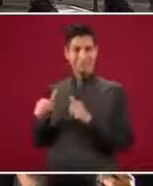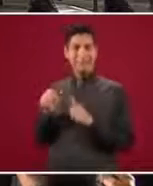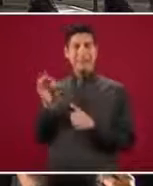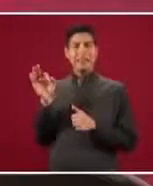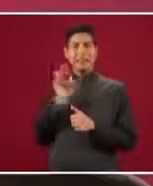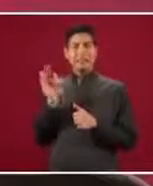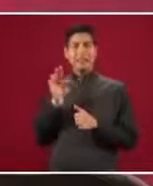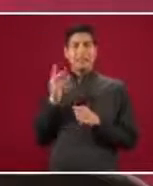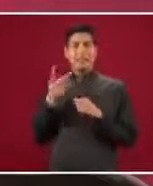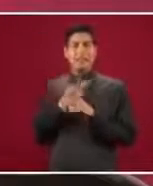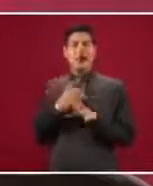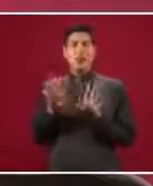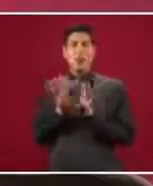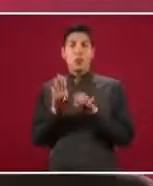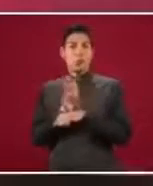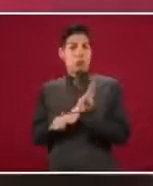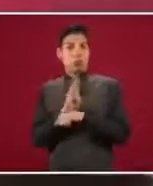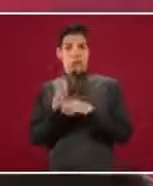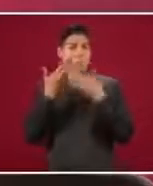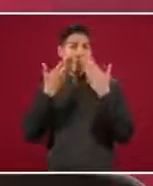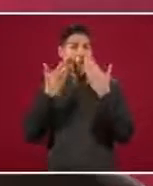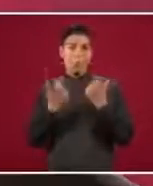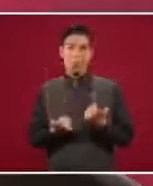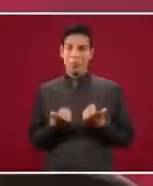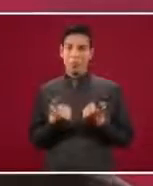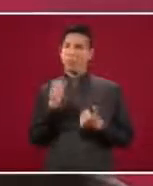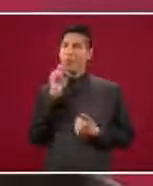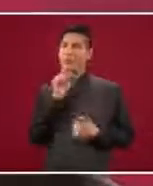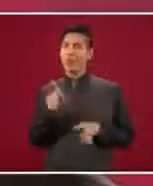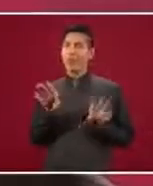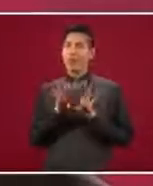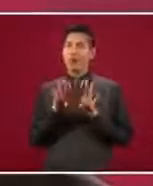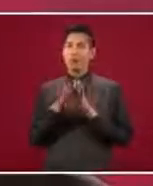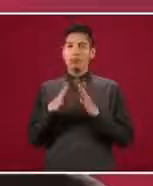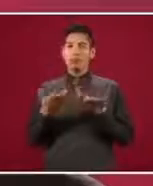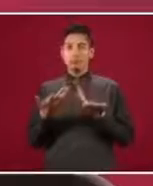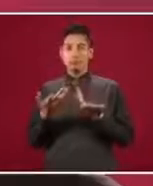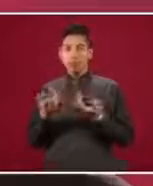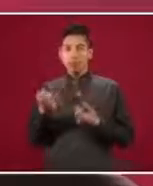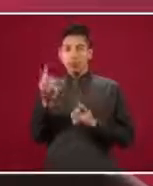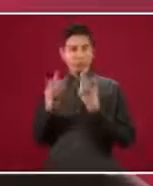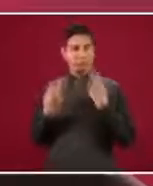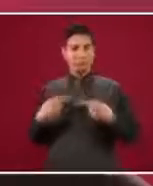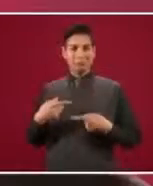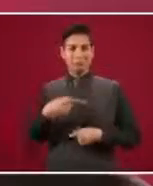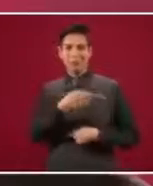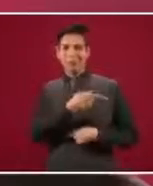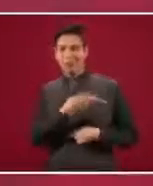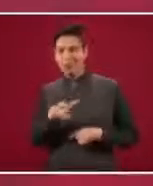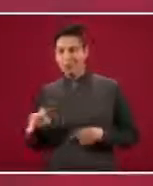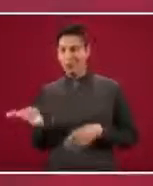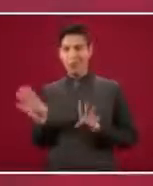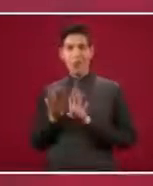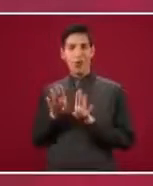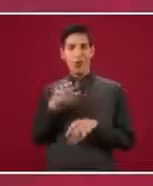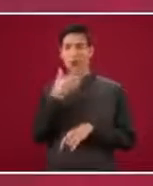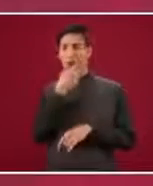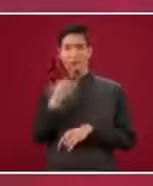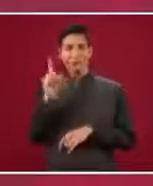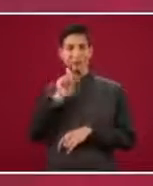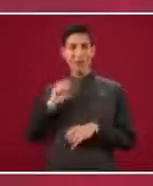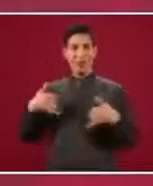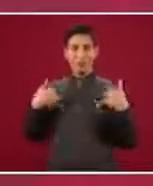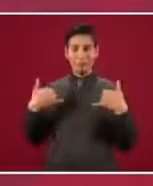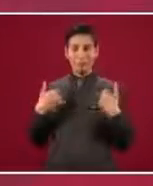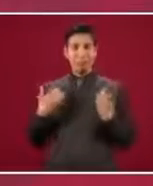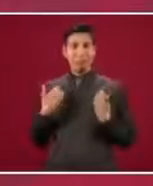de carencia del bienestar, esta deprivación. Las jóvenes y hombres y mujeres no tienen espacios